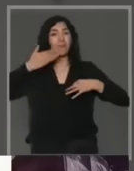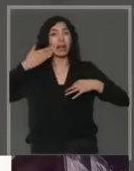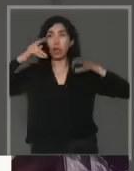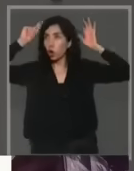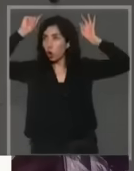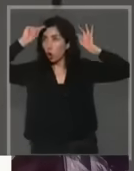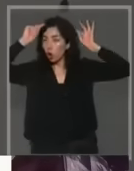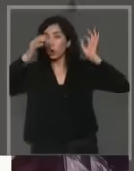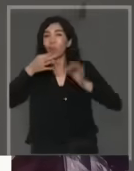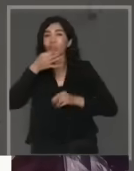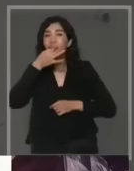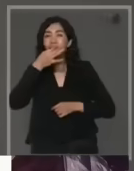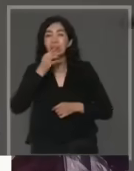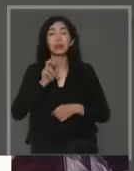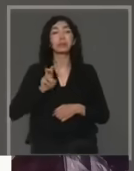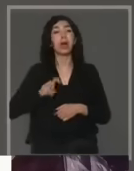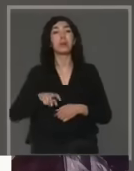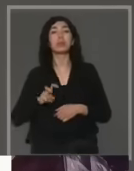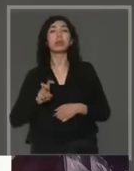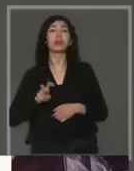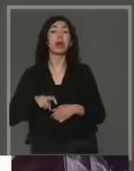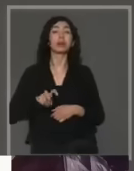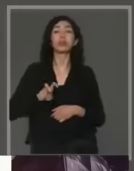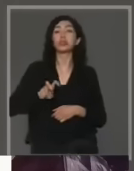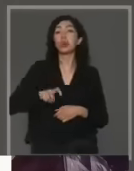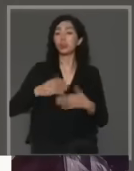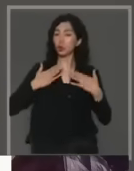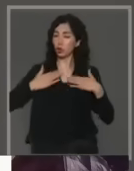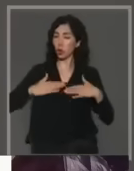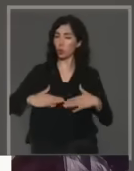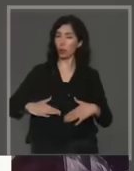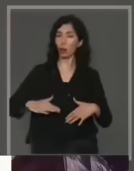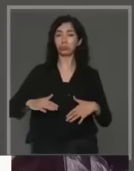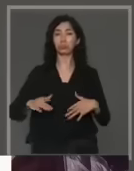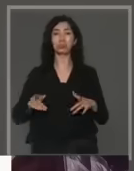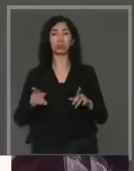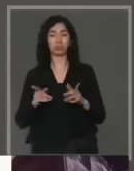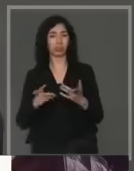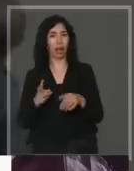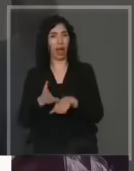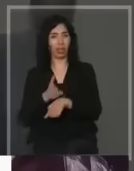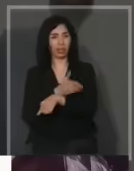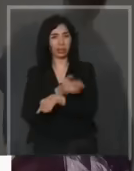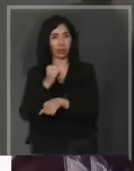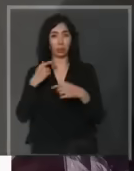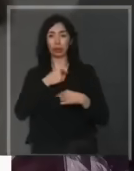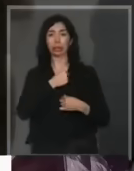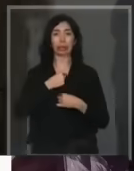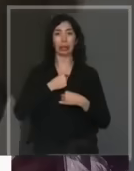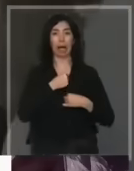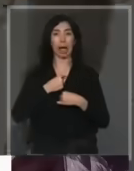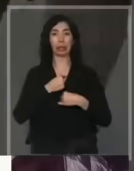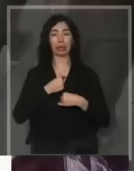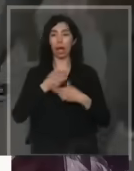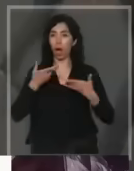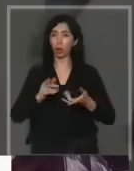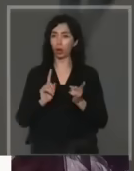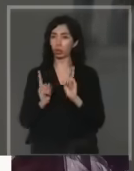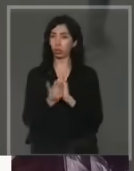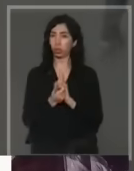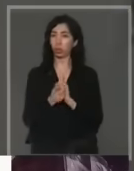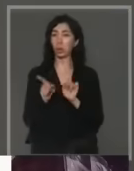junto a ella de manera relajada, una vestimenta no habitual para quien acostumbra a utilizar traje en sus apariciones públicas en pautas de